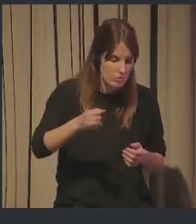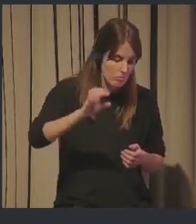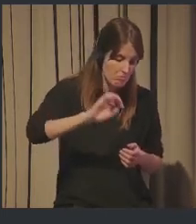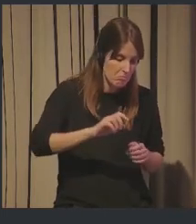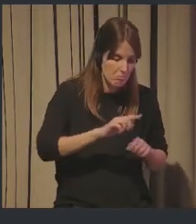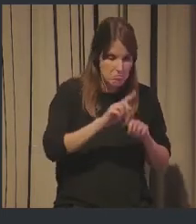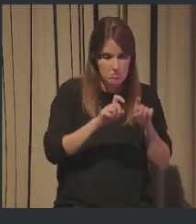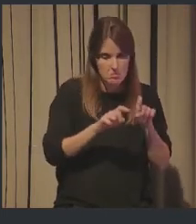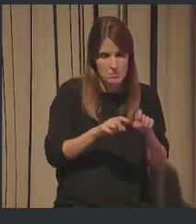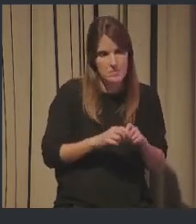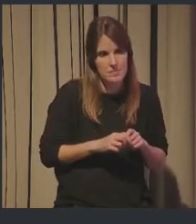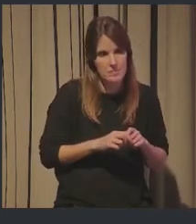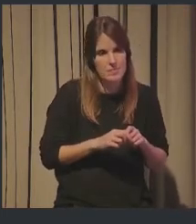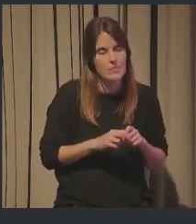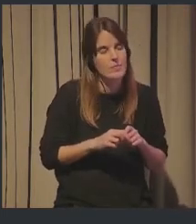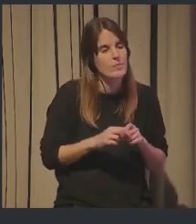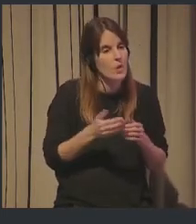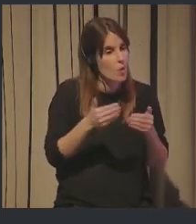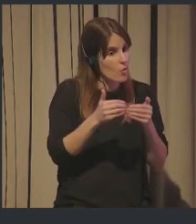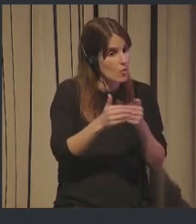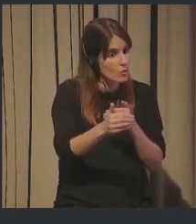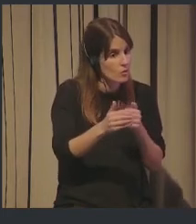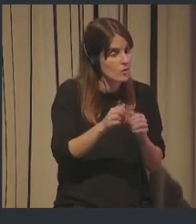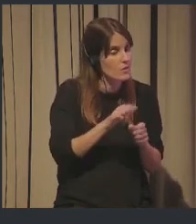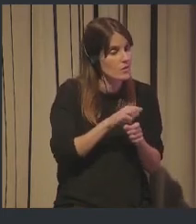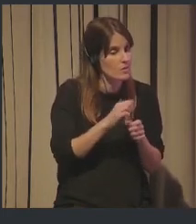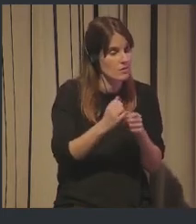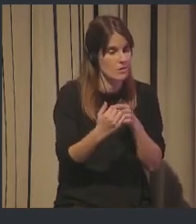influencia que tenemos acerca del futuro